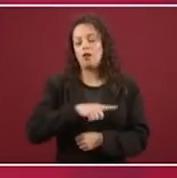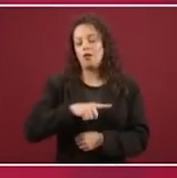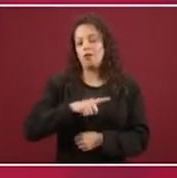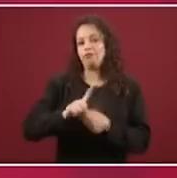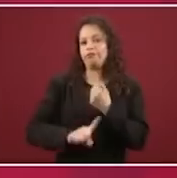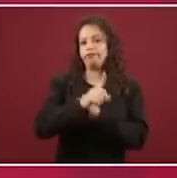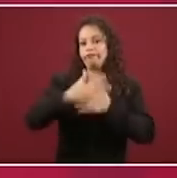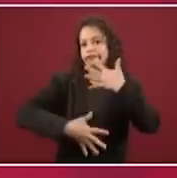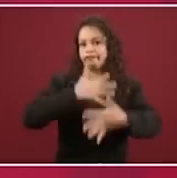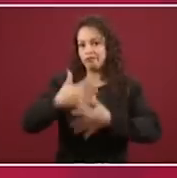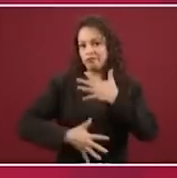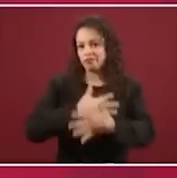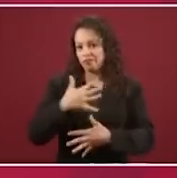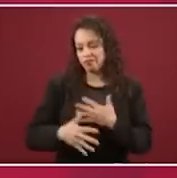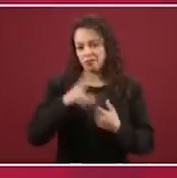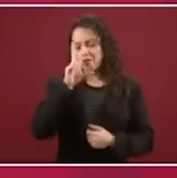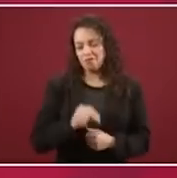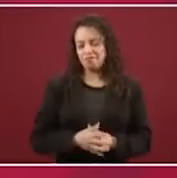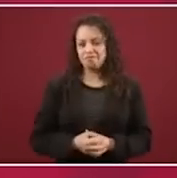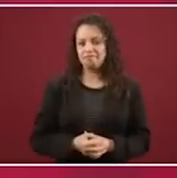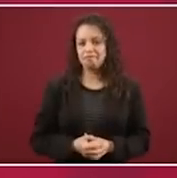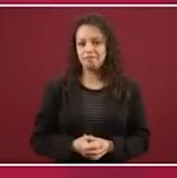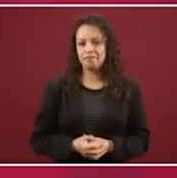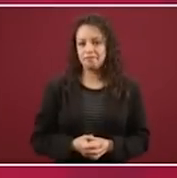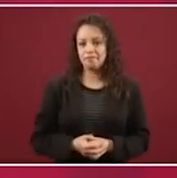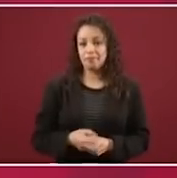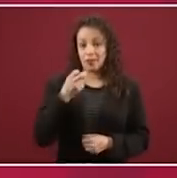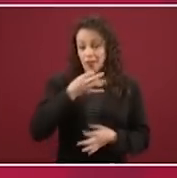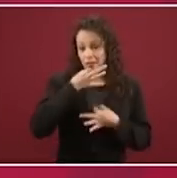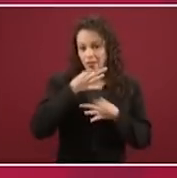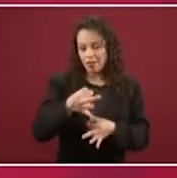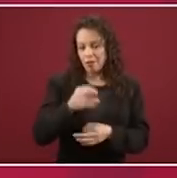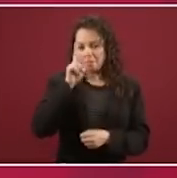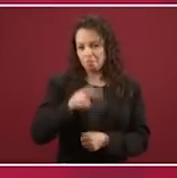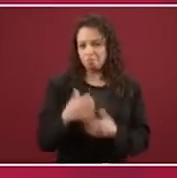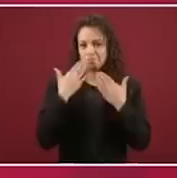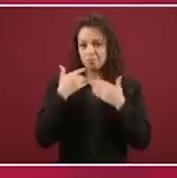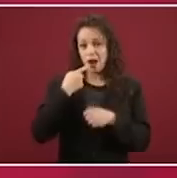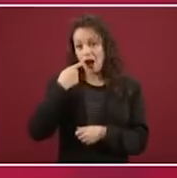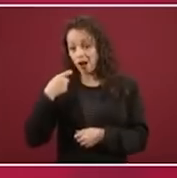No nos vamos a enganchar en eso. O sea,